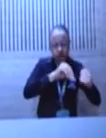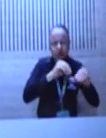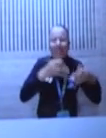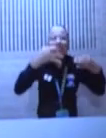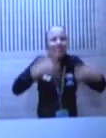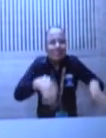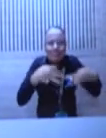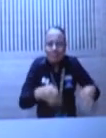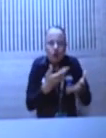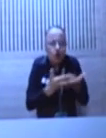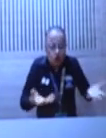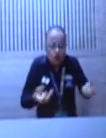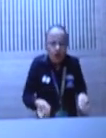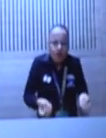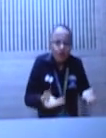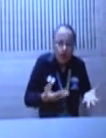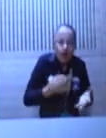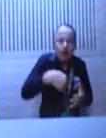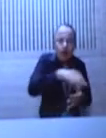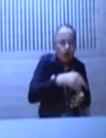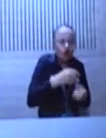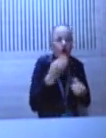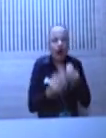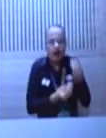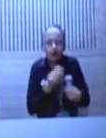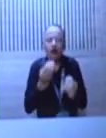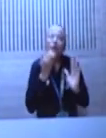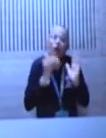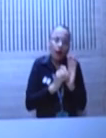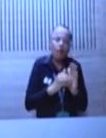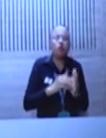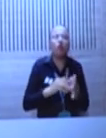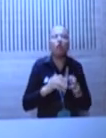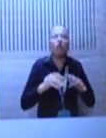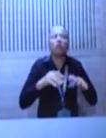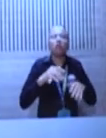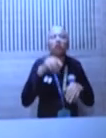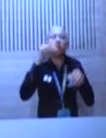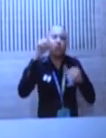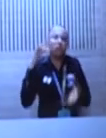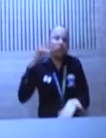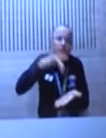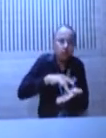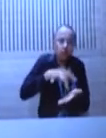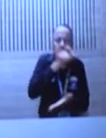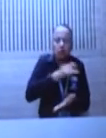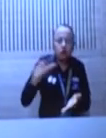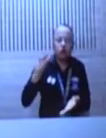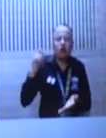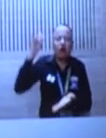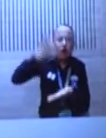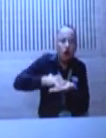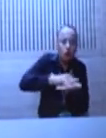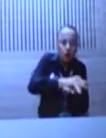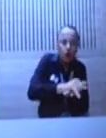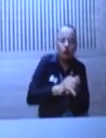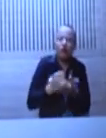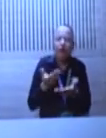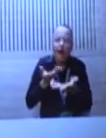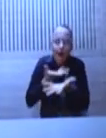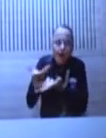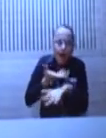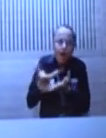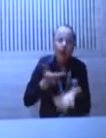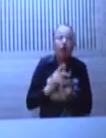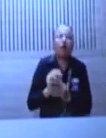defienda que sea capaz de explicarle la ciudad de entender una instrucción Y por supuesto de cobrar lo justo y lo preciso no cobrar en dólares